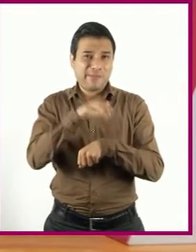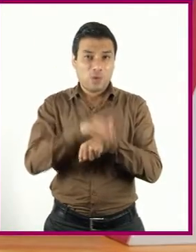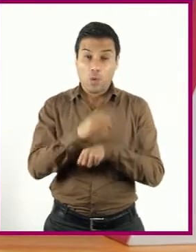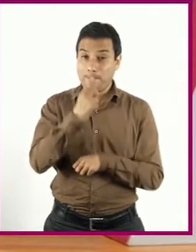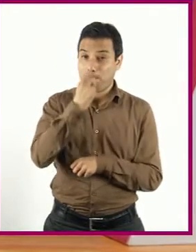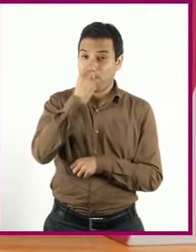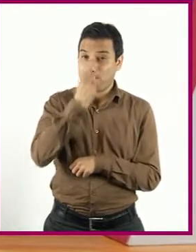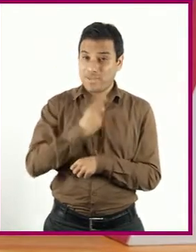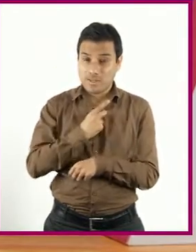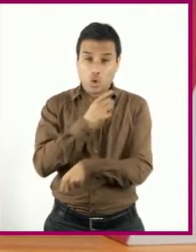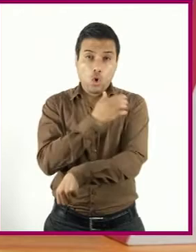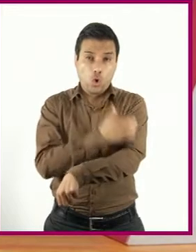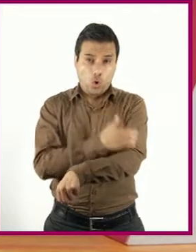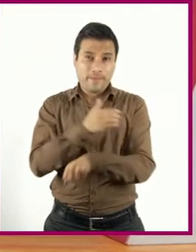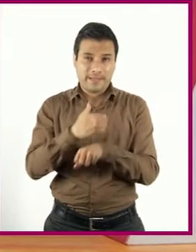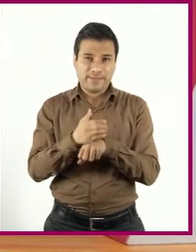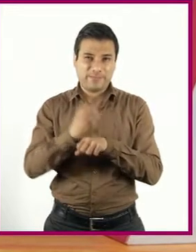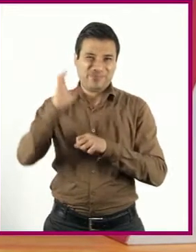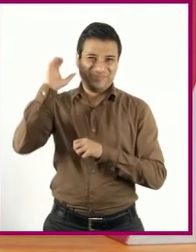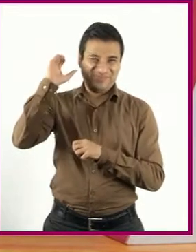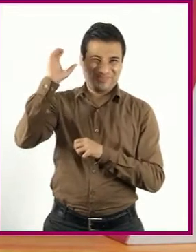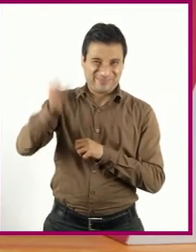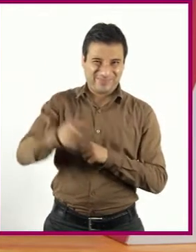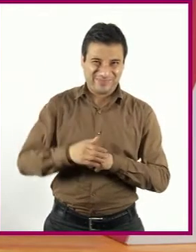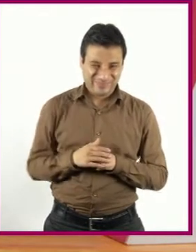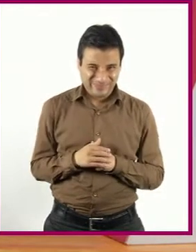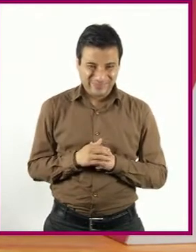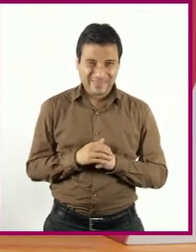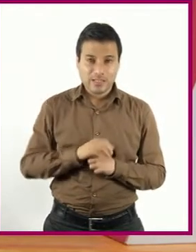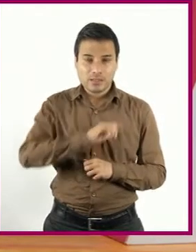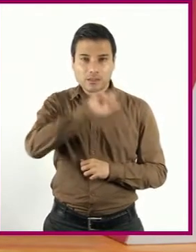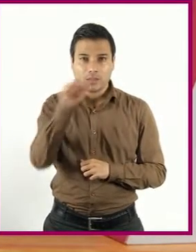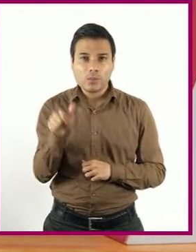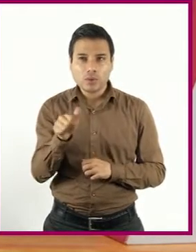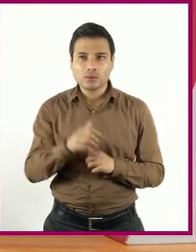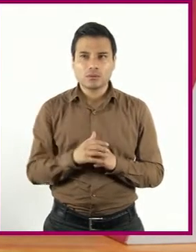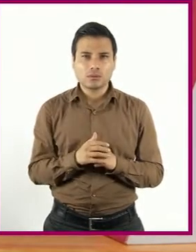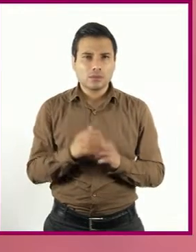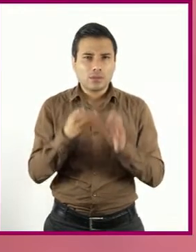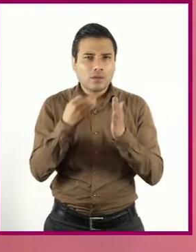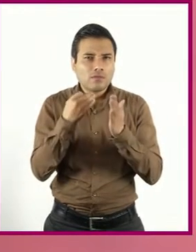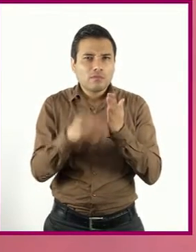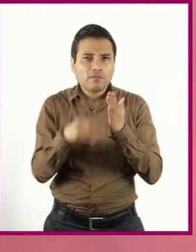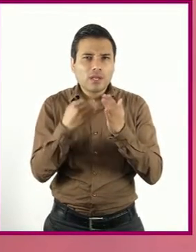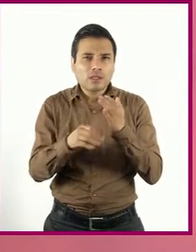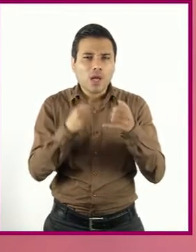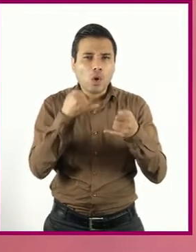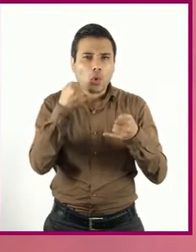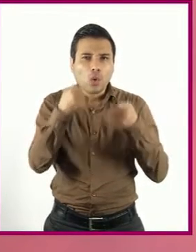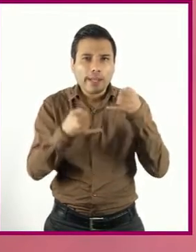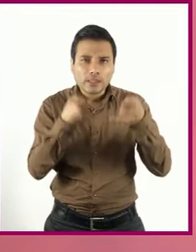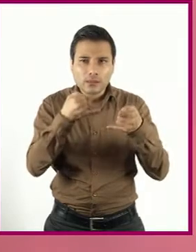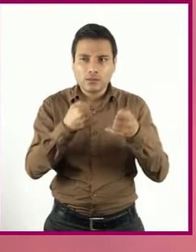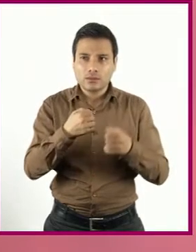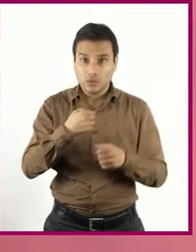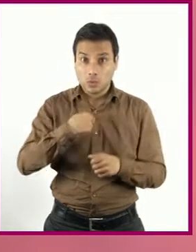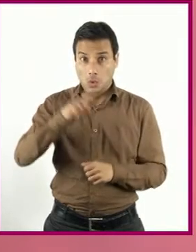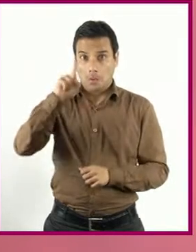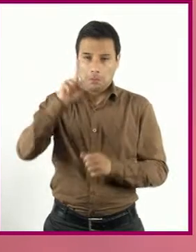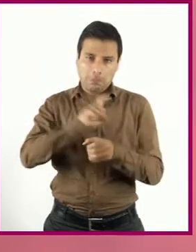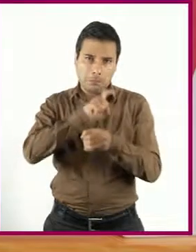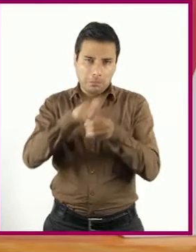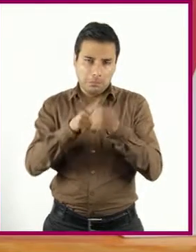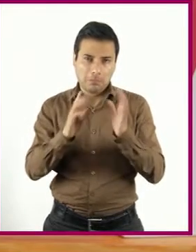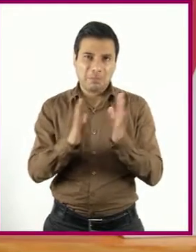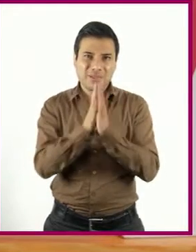a uno de sus partidos de fútbol americano bandera y a la mera hora faltaron jugadores. Entonces me invitaron a participar, pero